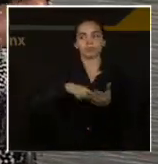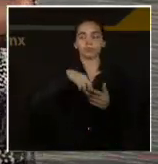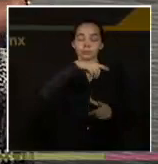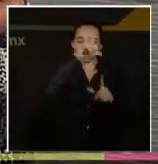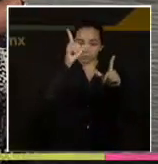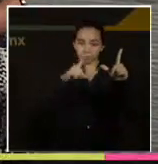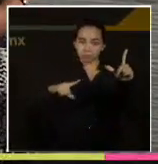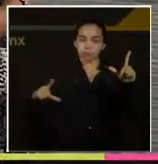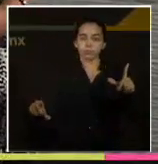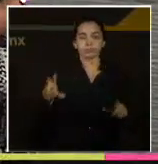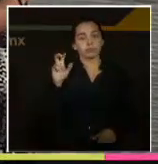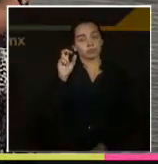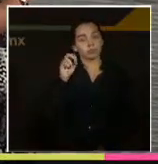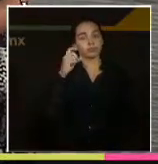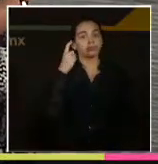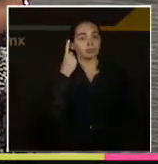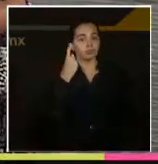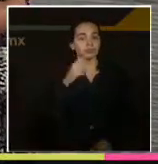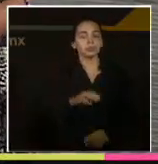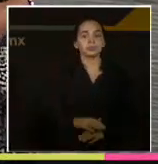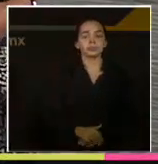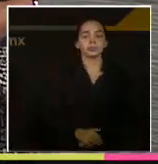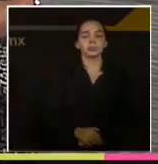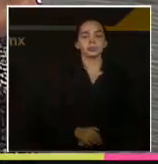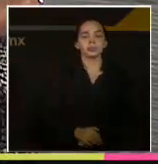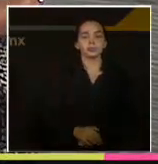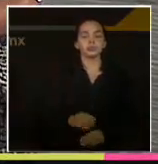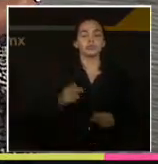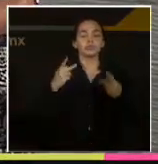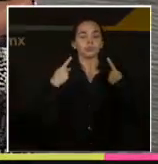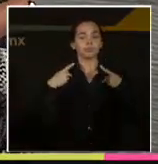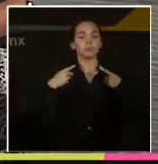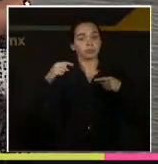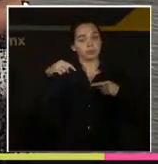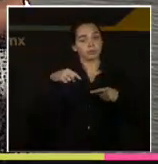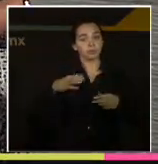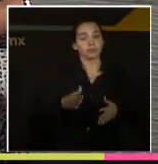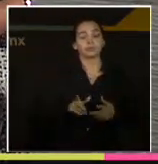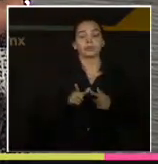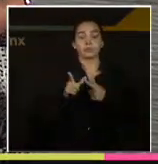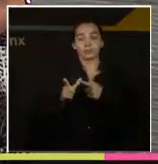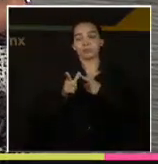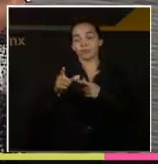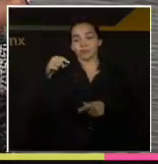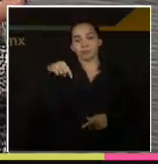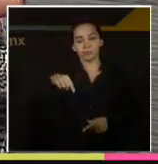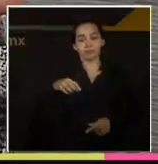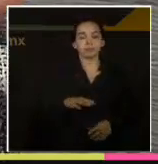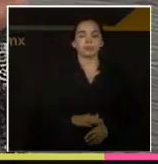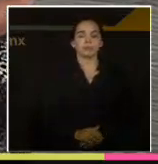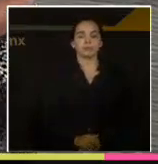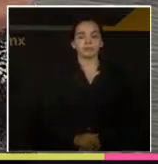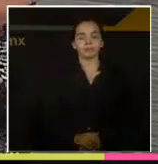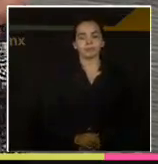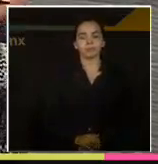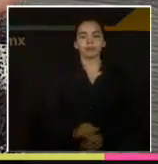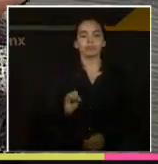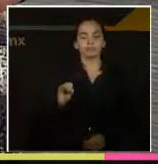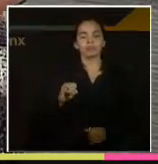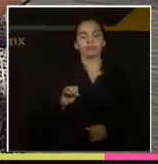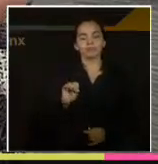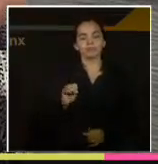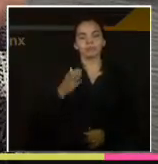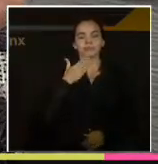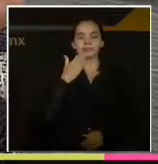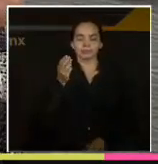de 21. Y así aquí es. Están los ciudadanos, están impulsando este tipo de propuestas. Así es. Damos también